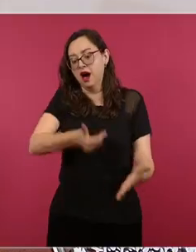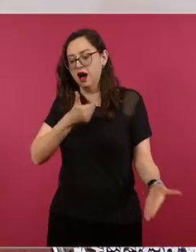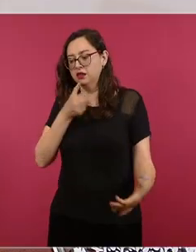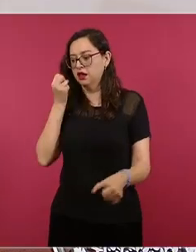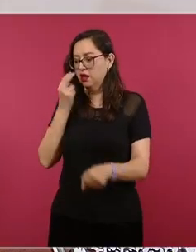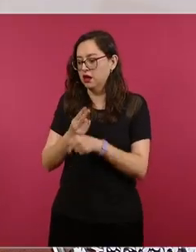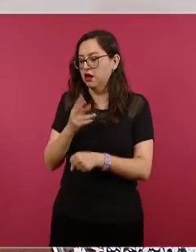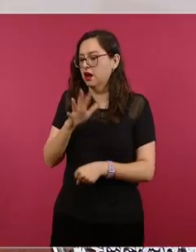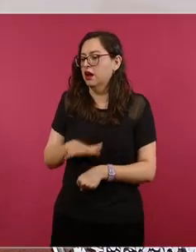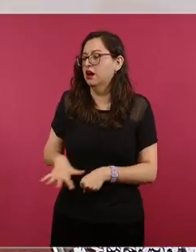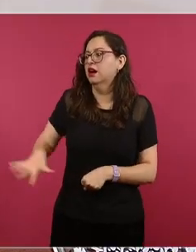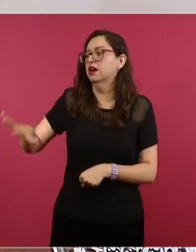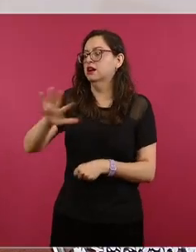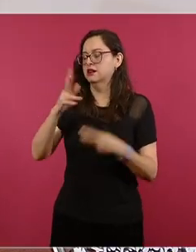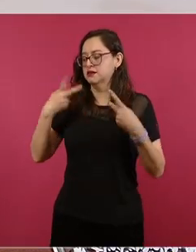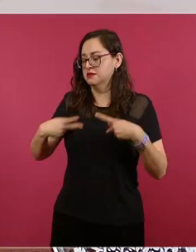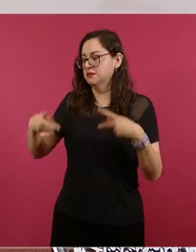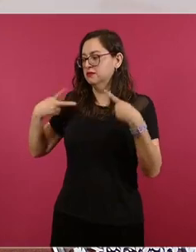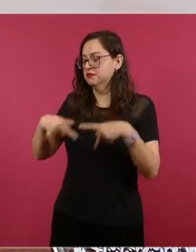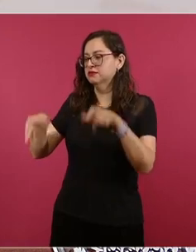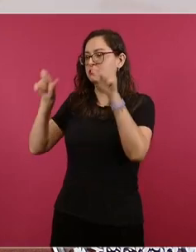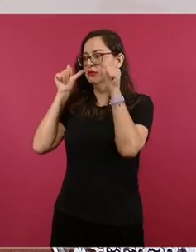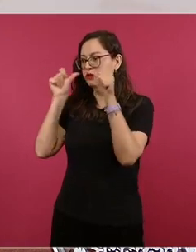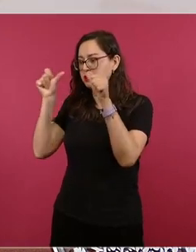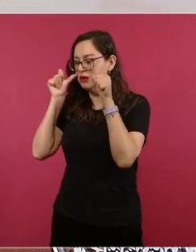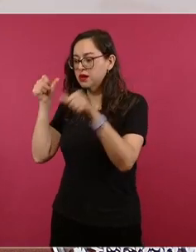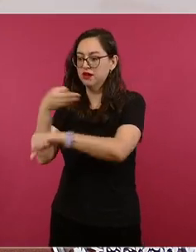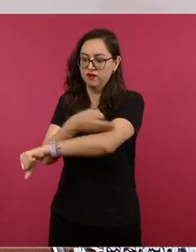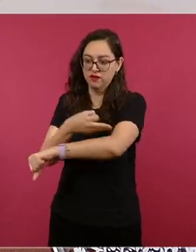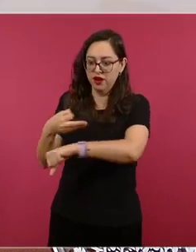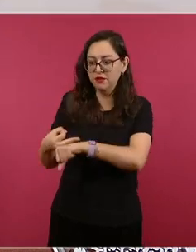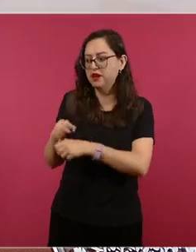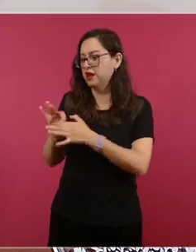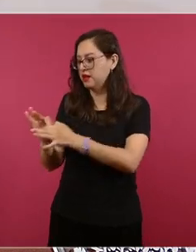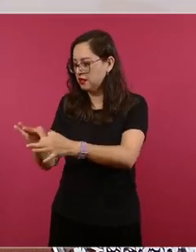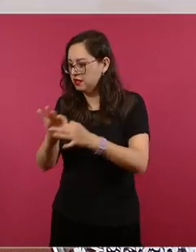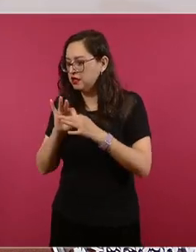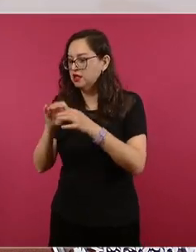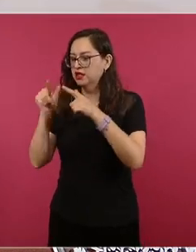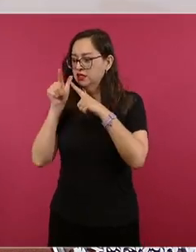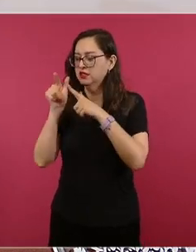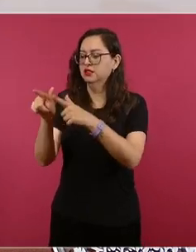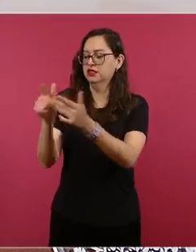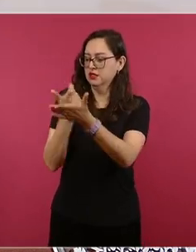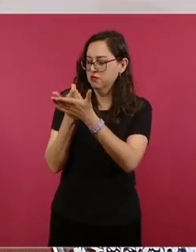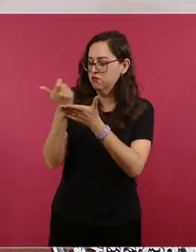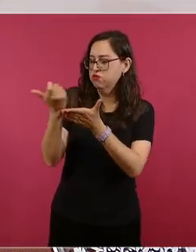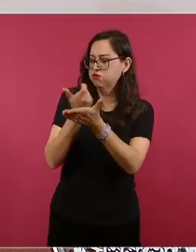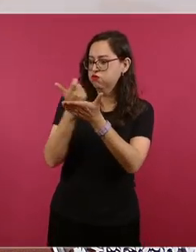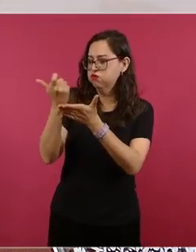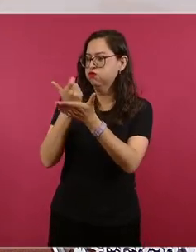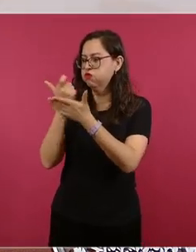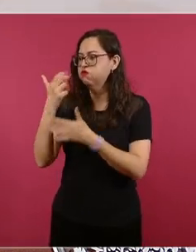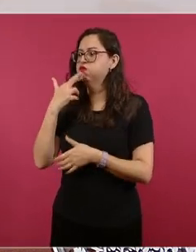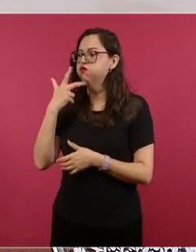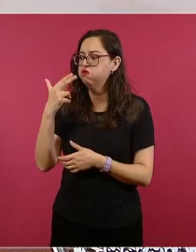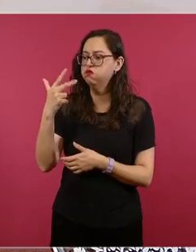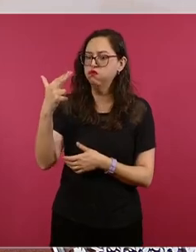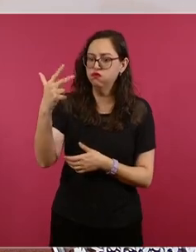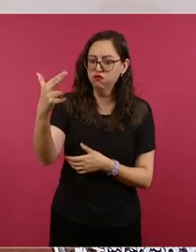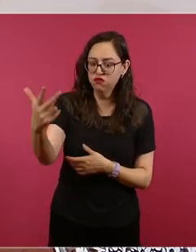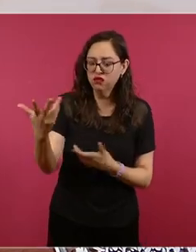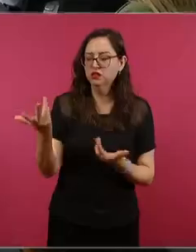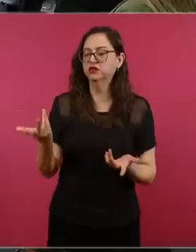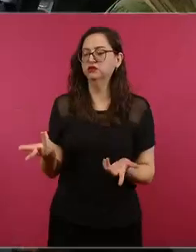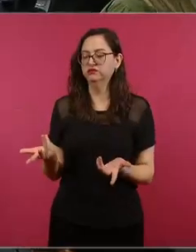Que no se desintegren las familias, que mejoren los ingresos de los mexicanos,